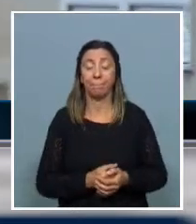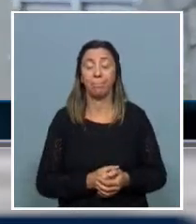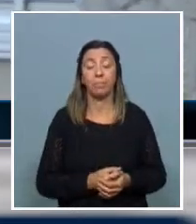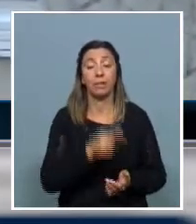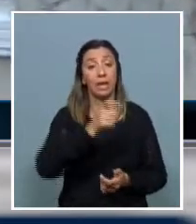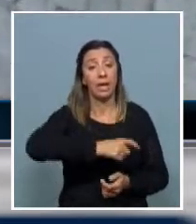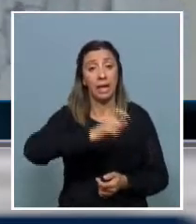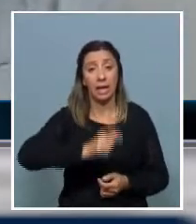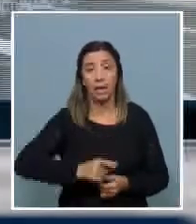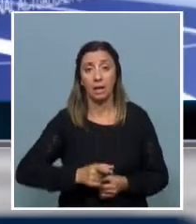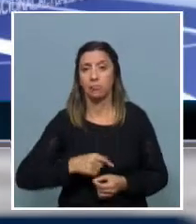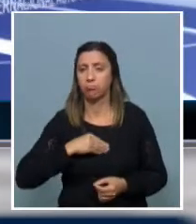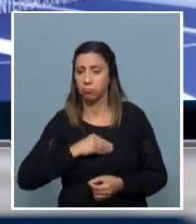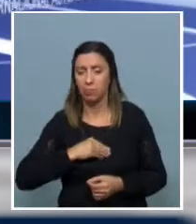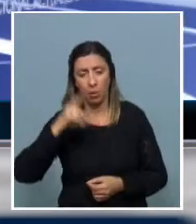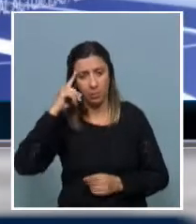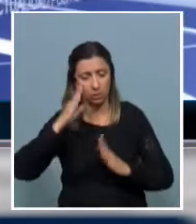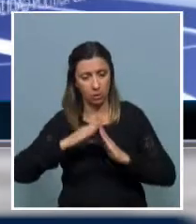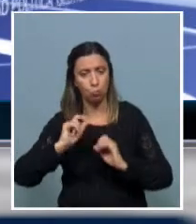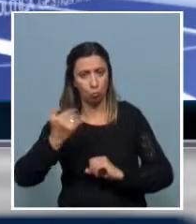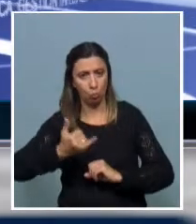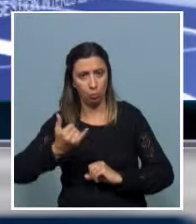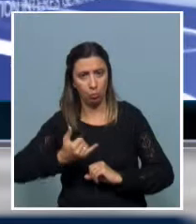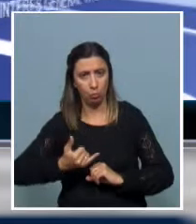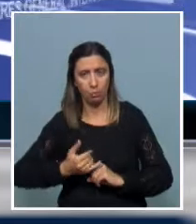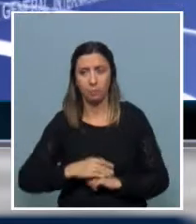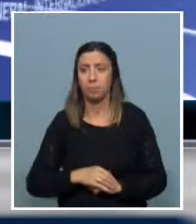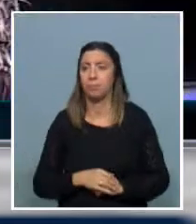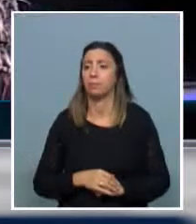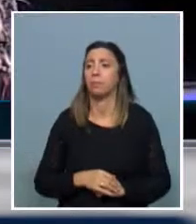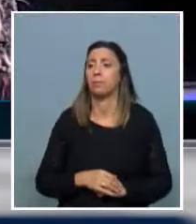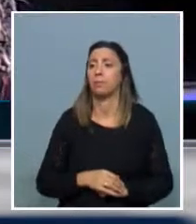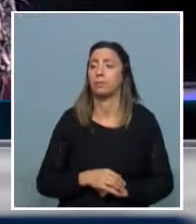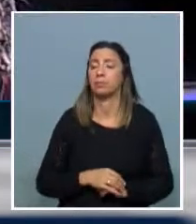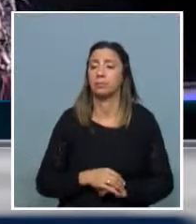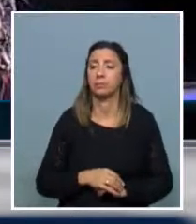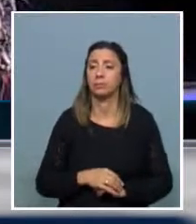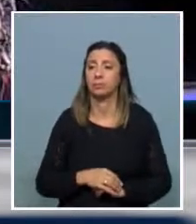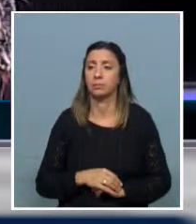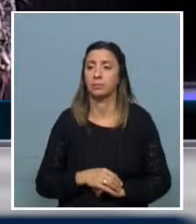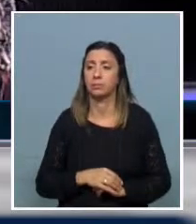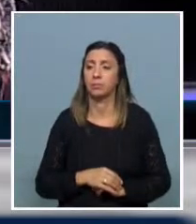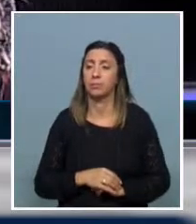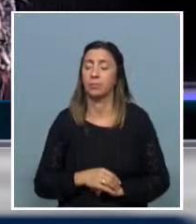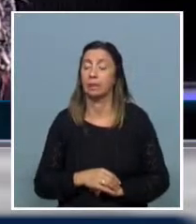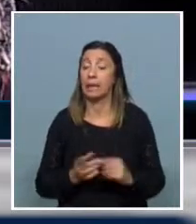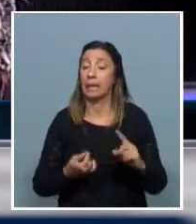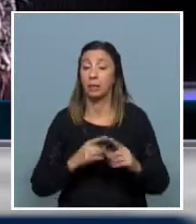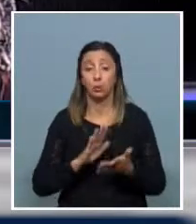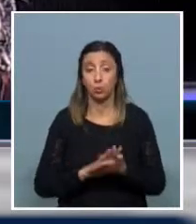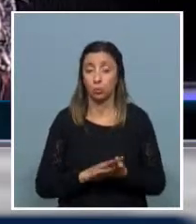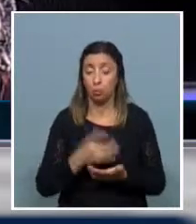a la gente le generó un sentido de pertenencia absolutamente sin ningún fundamento jurídico. Y desde el punto de